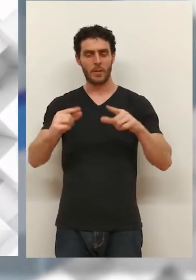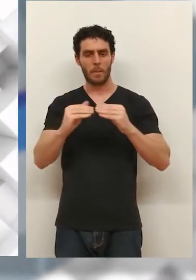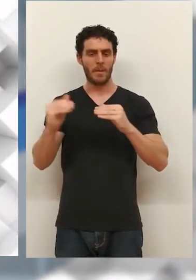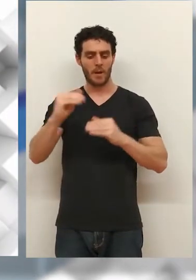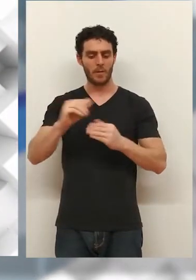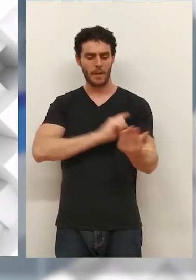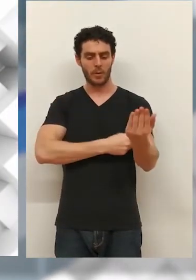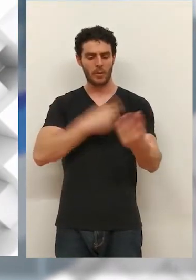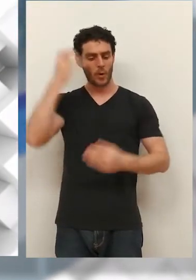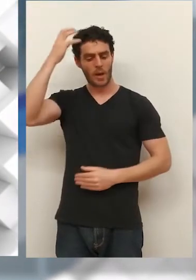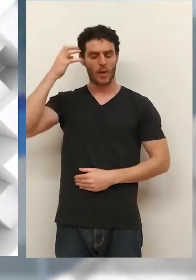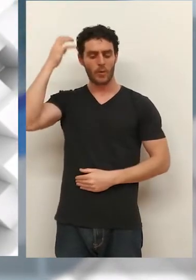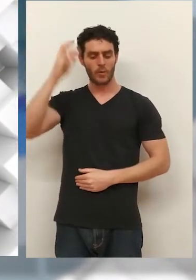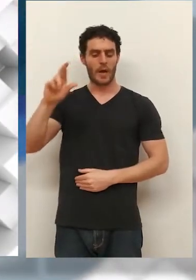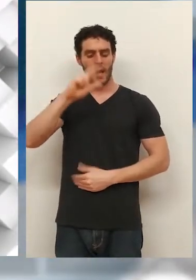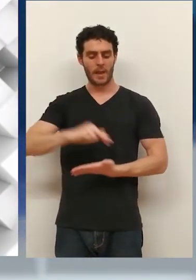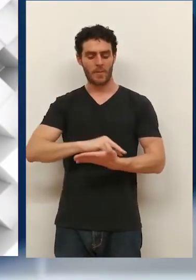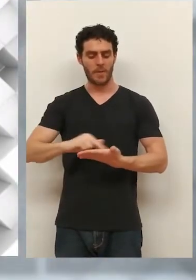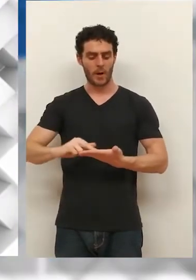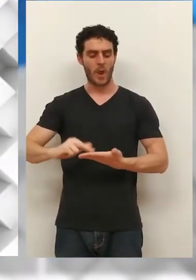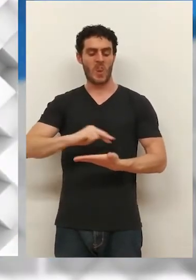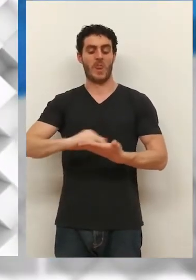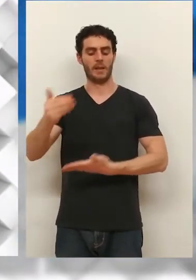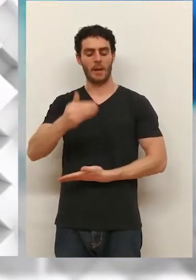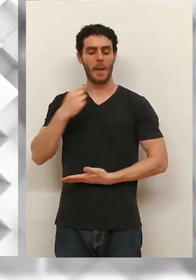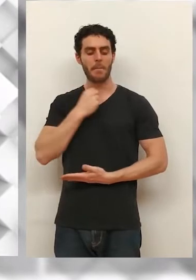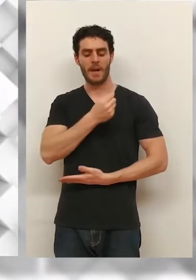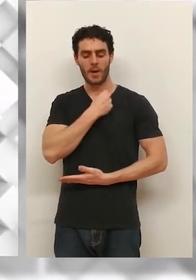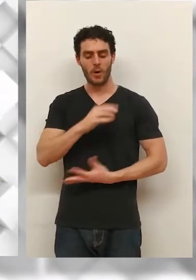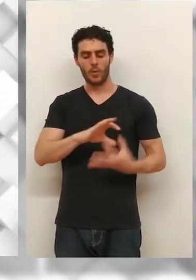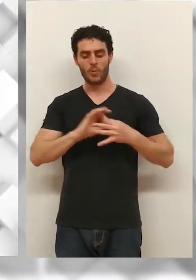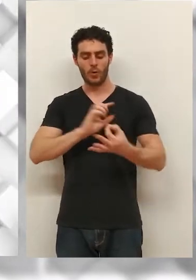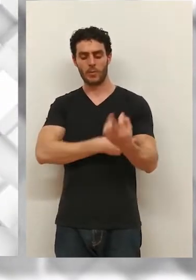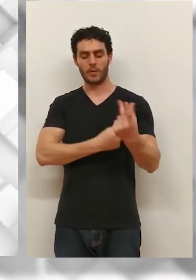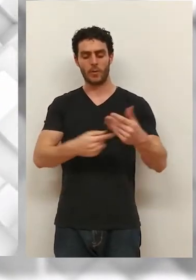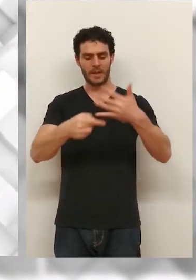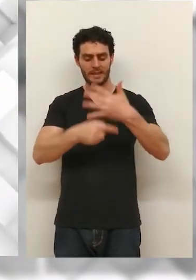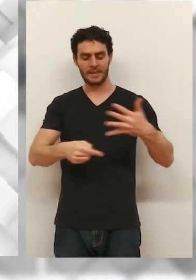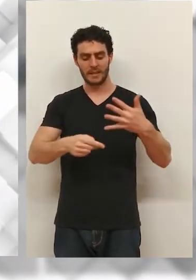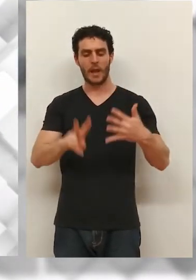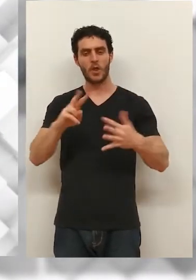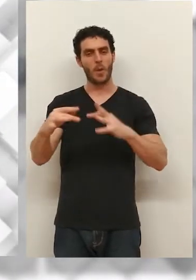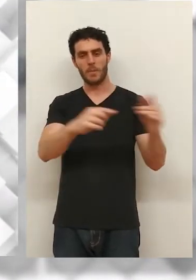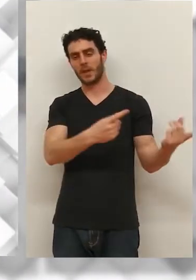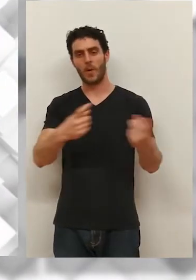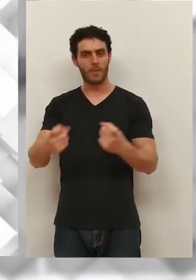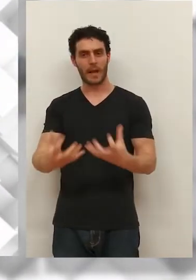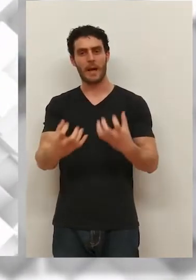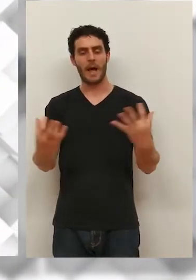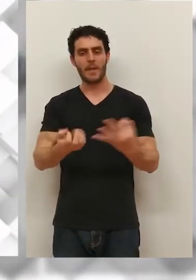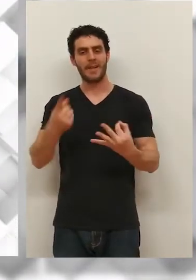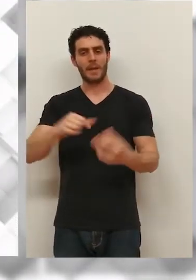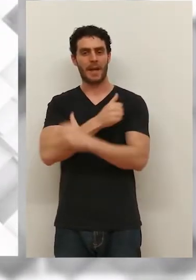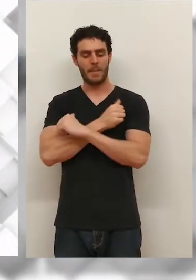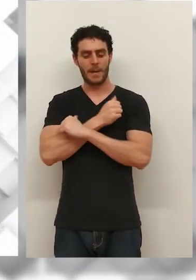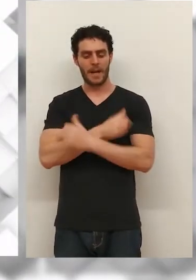Águila se han complicado mucho el acceso a la fase de ascenso. Así están las cosas en el Grupo 1 de Primera Federación. El Racing es líder y ascendió hace